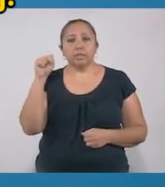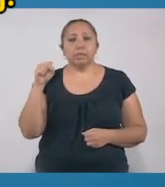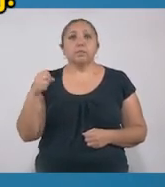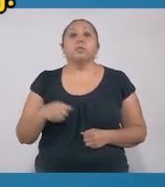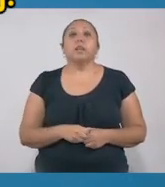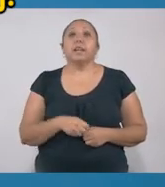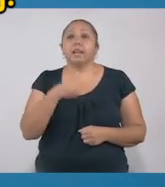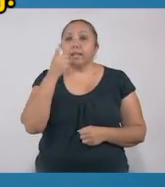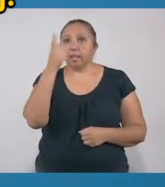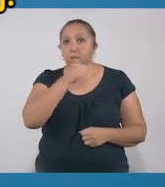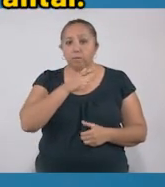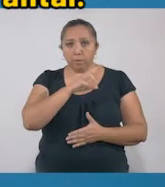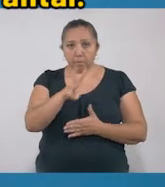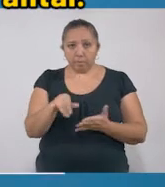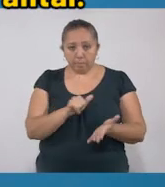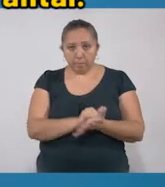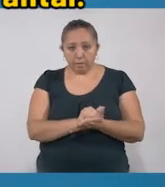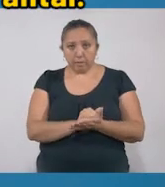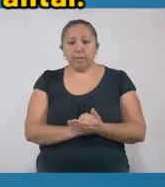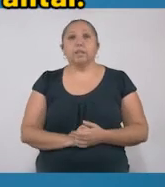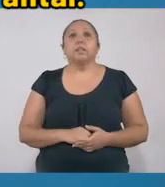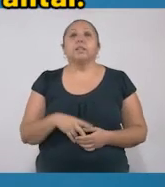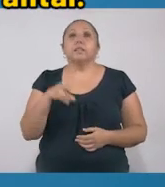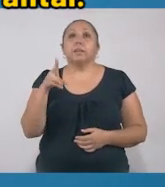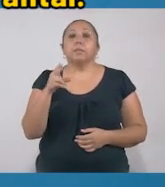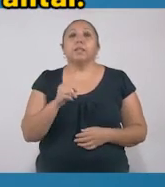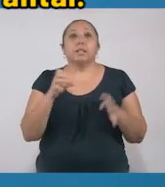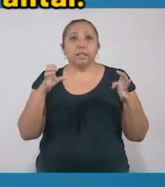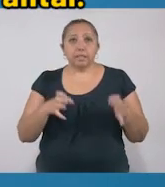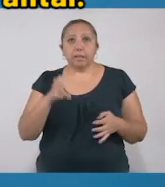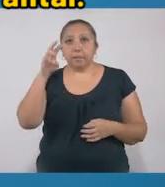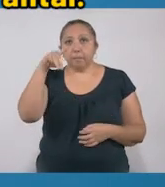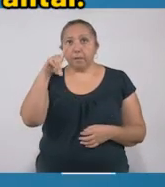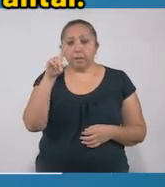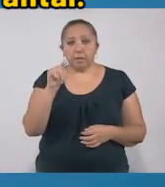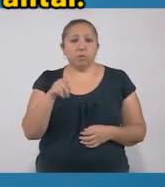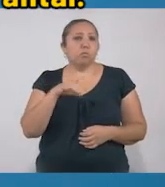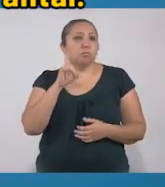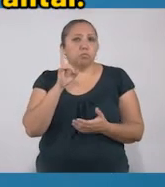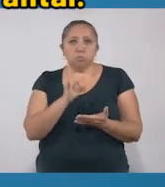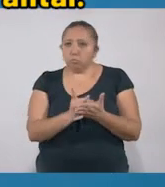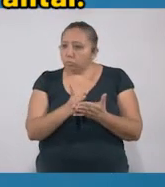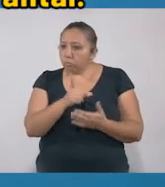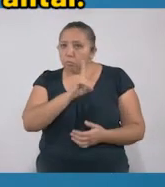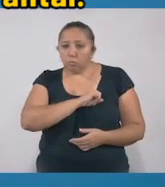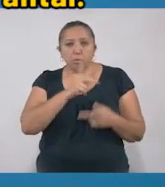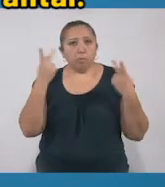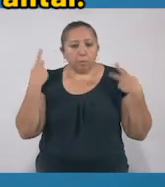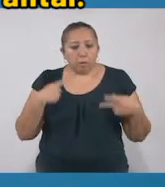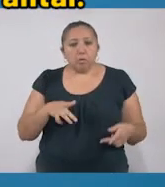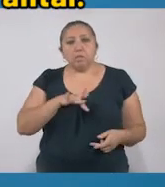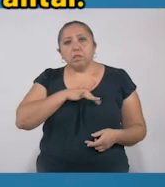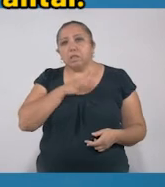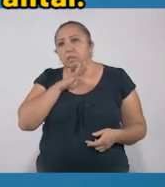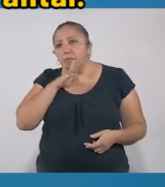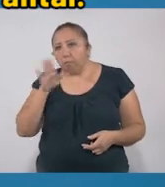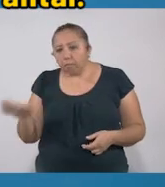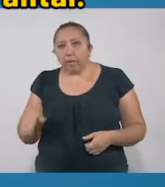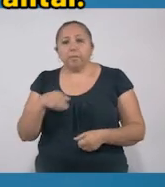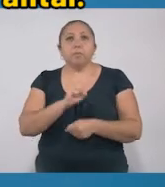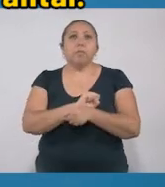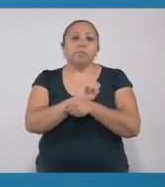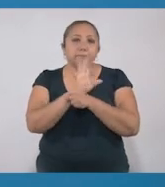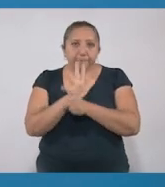9991-406622 en lengua maya. La aplicación Meditoc igual está diseñada para uso único y exclusivo de quienes presentan síntomas